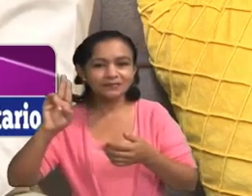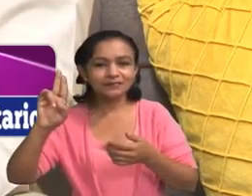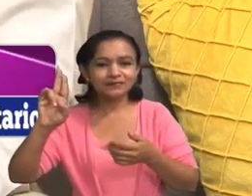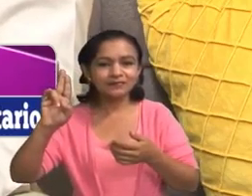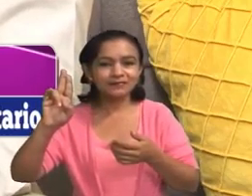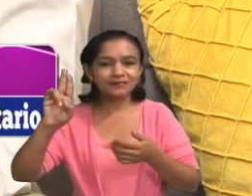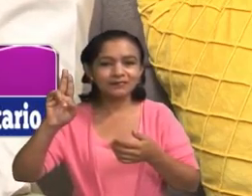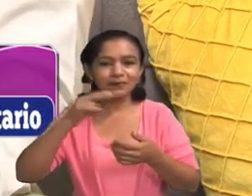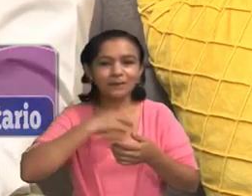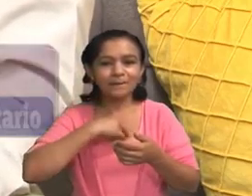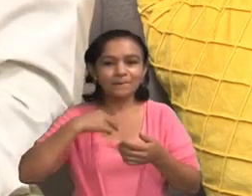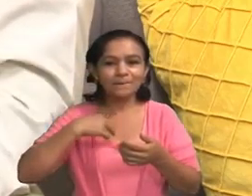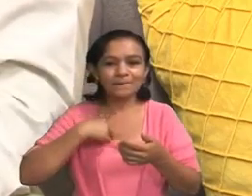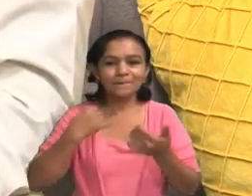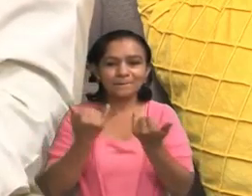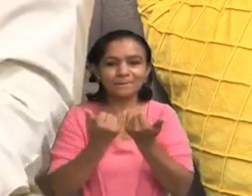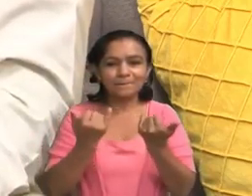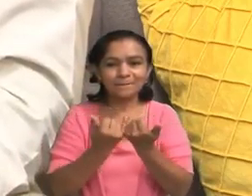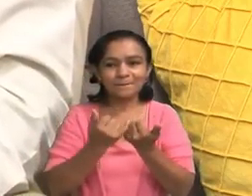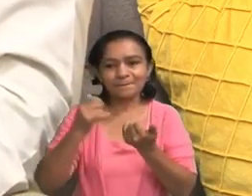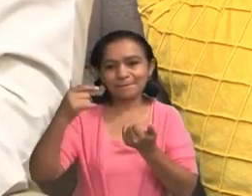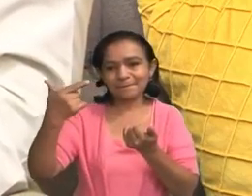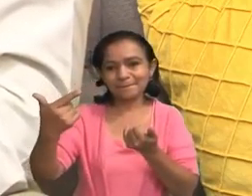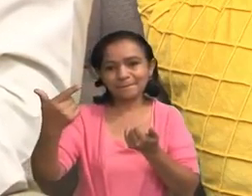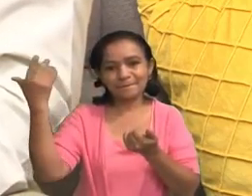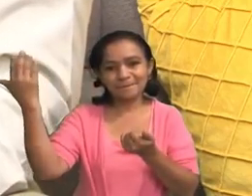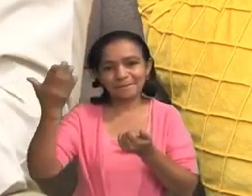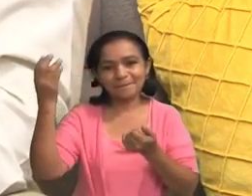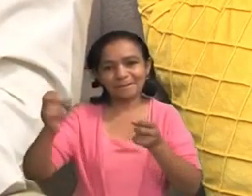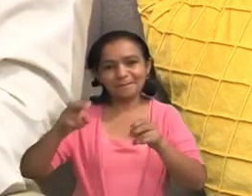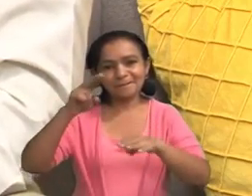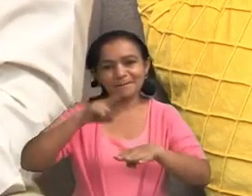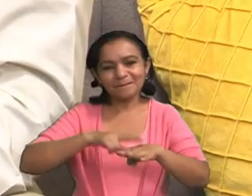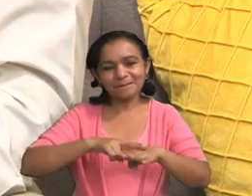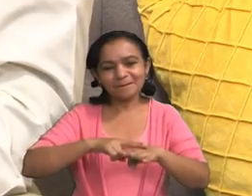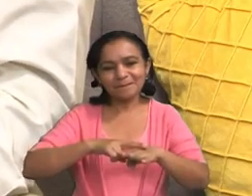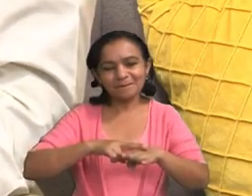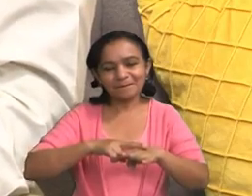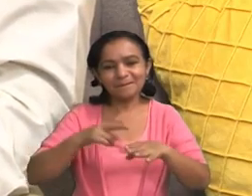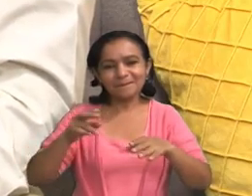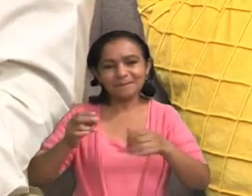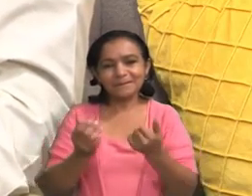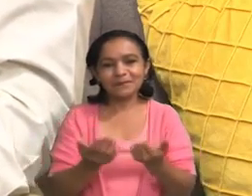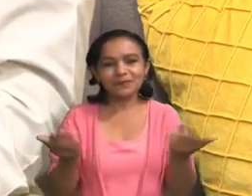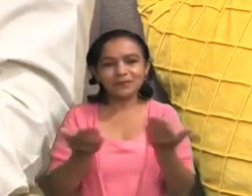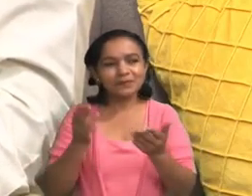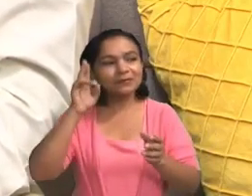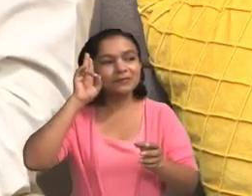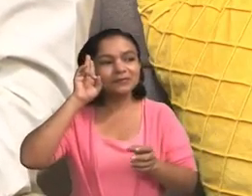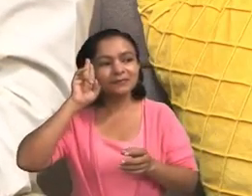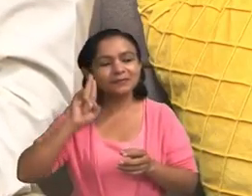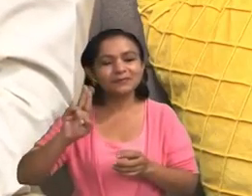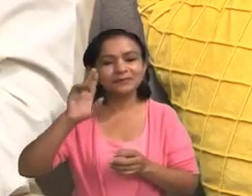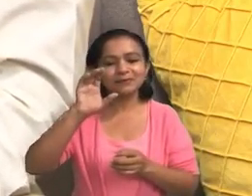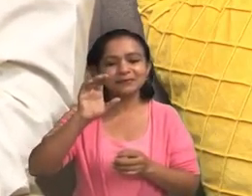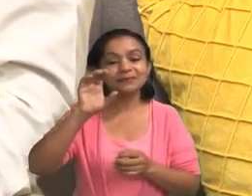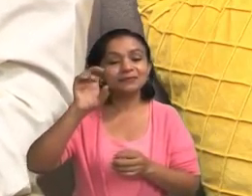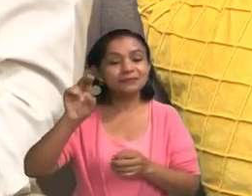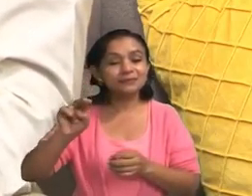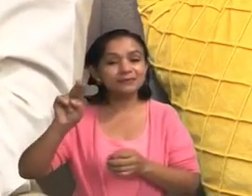la convocatoria del 7º Congreso Nacional de Desarrollo Rural. Las universidades del CNU